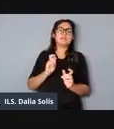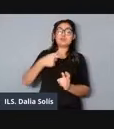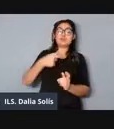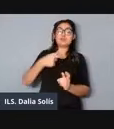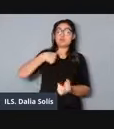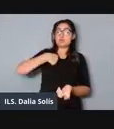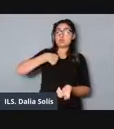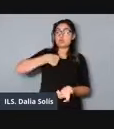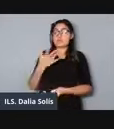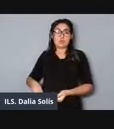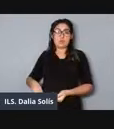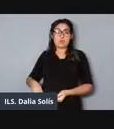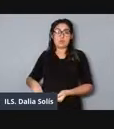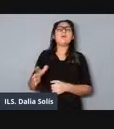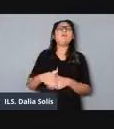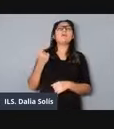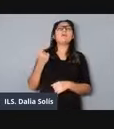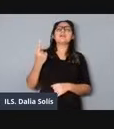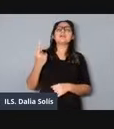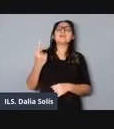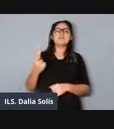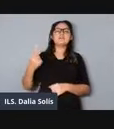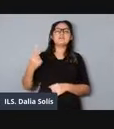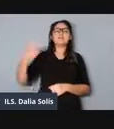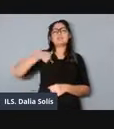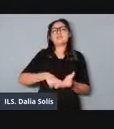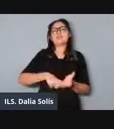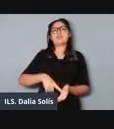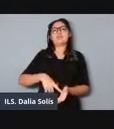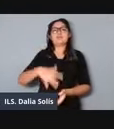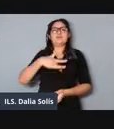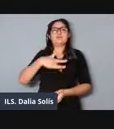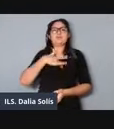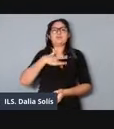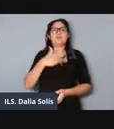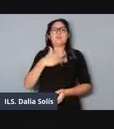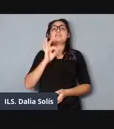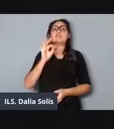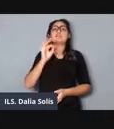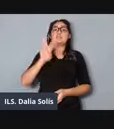daño a alguien y que este reflejo